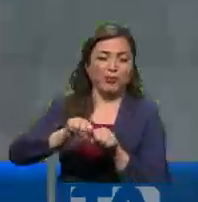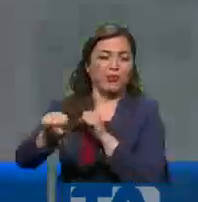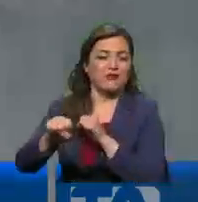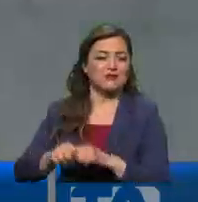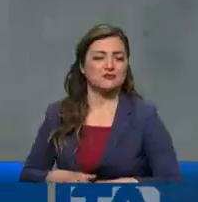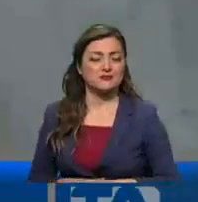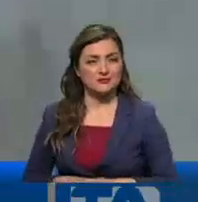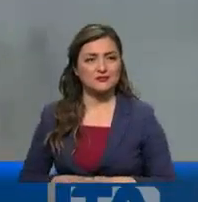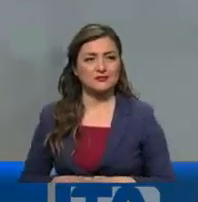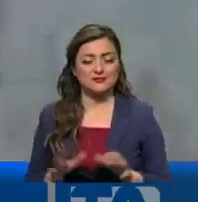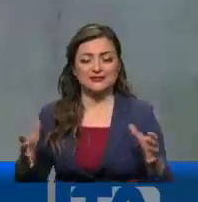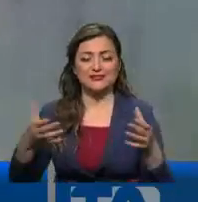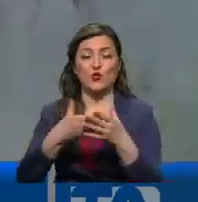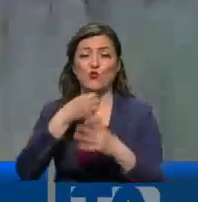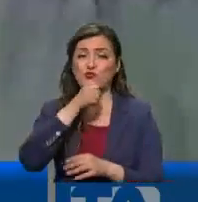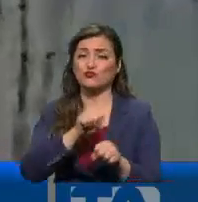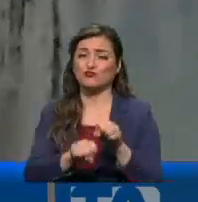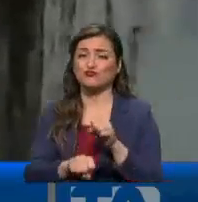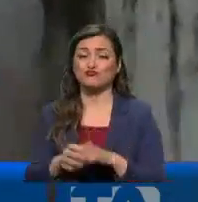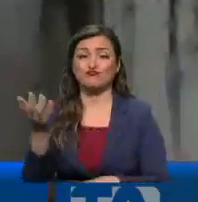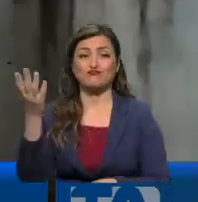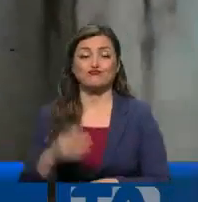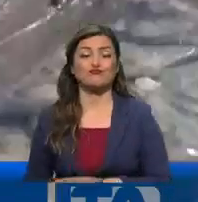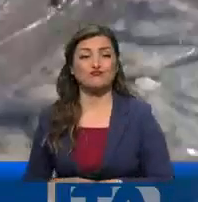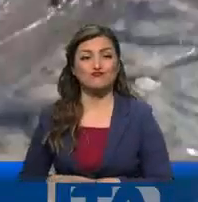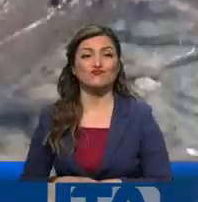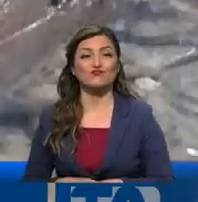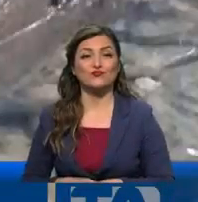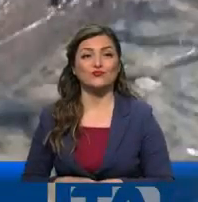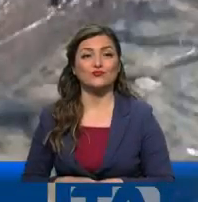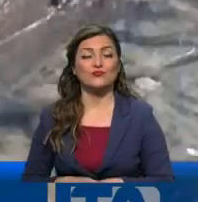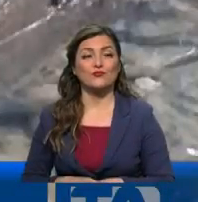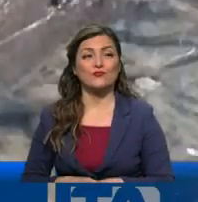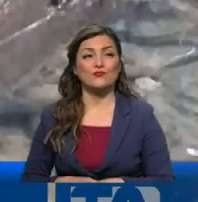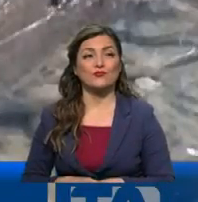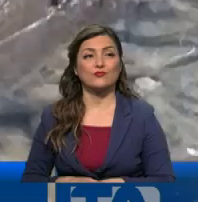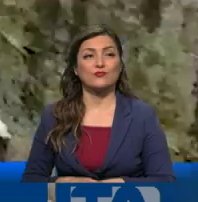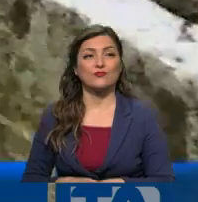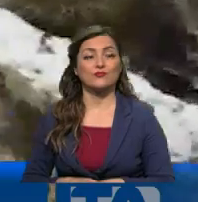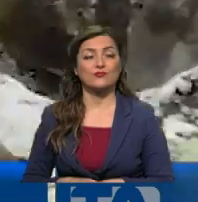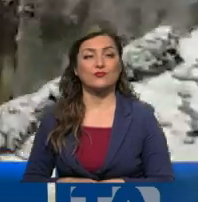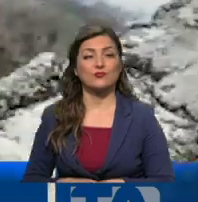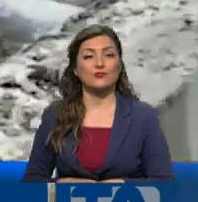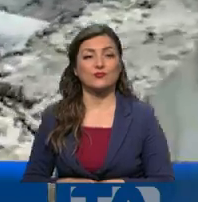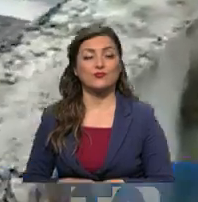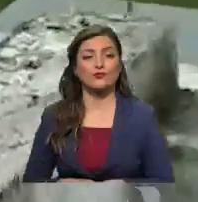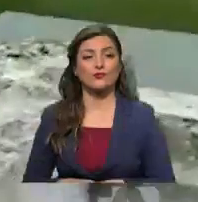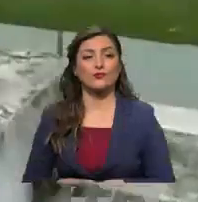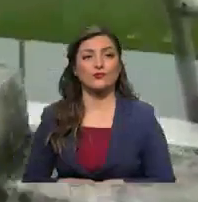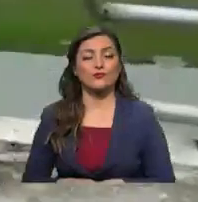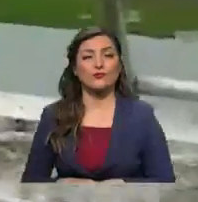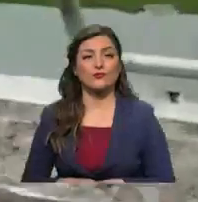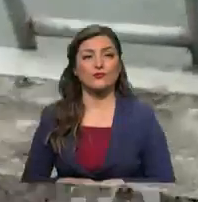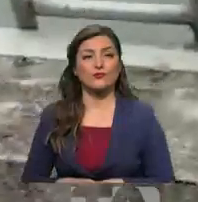existen y los tanques de captación y almacenamiento están deteriorados. Desde la comunidad de la T en Quinindé, Esmeraldas,